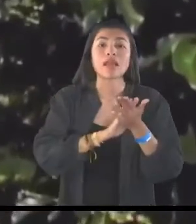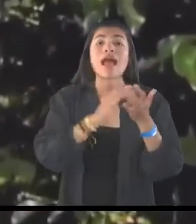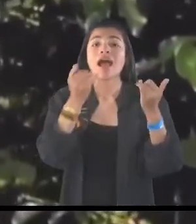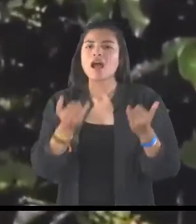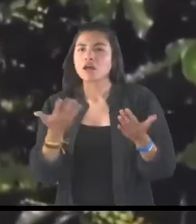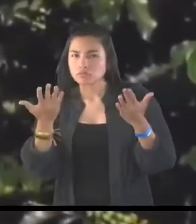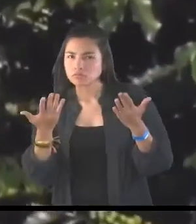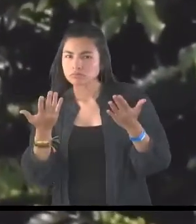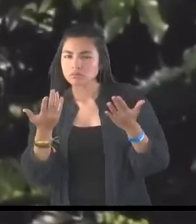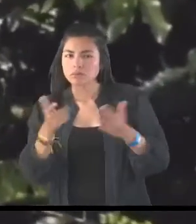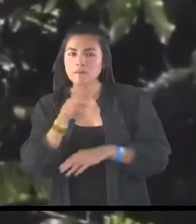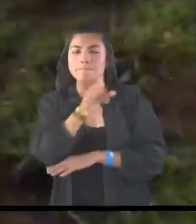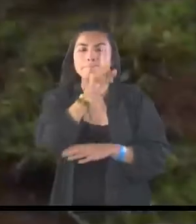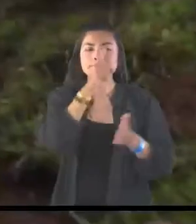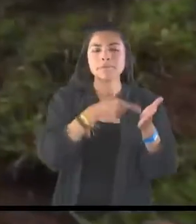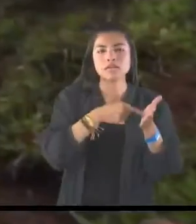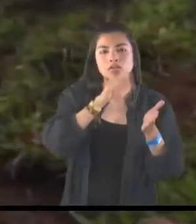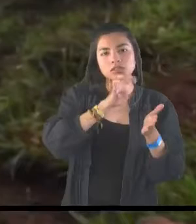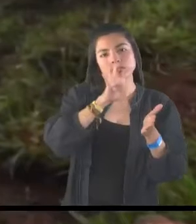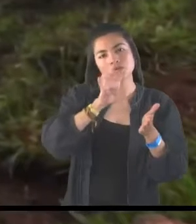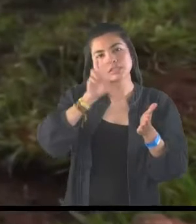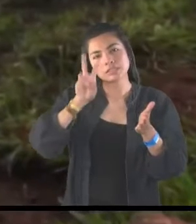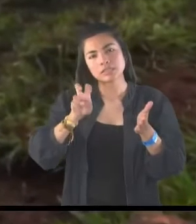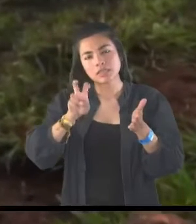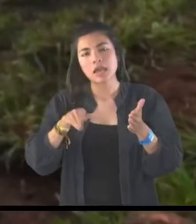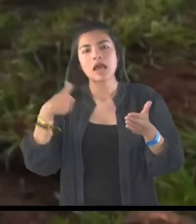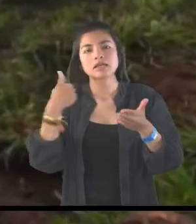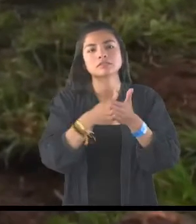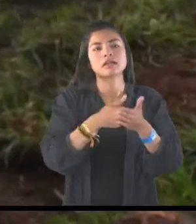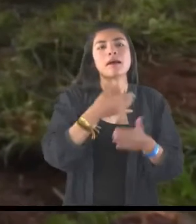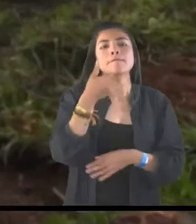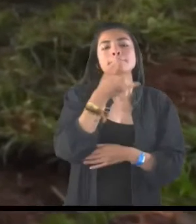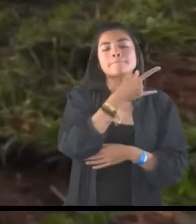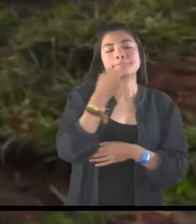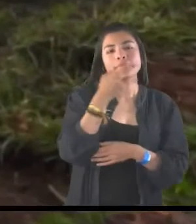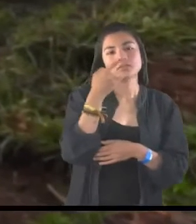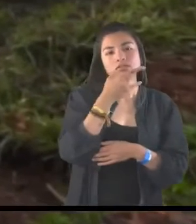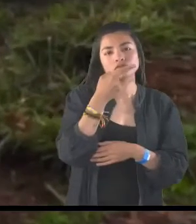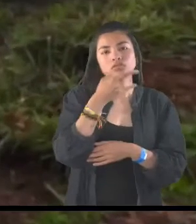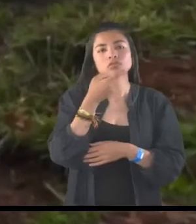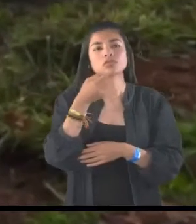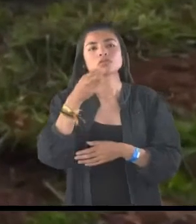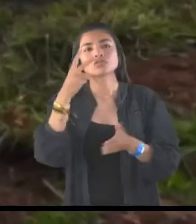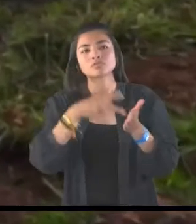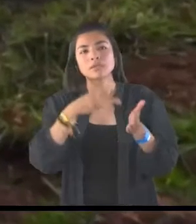desde 1997 a marzo de 2024 se han pagado